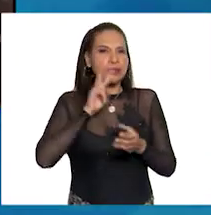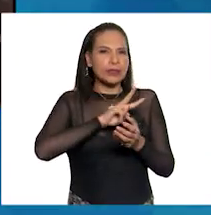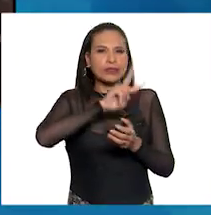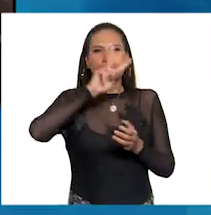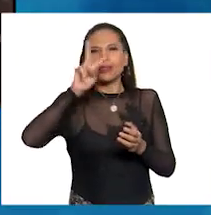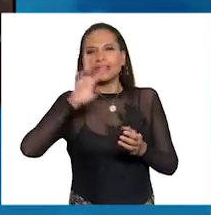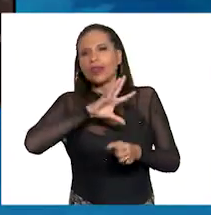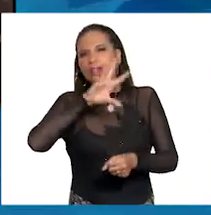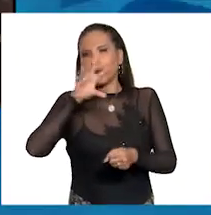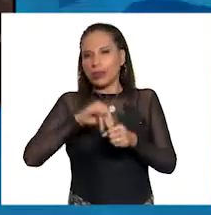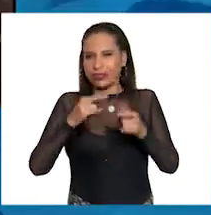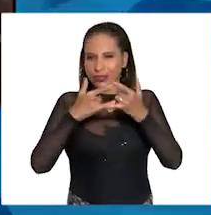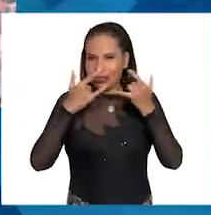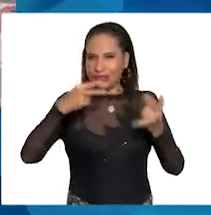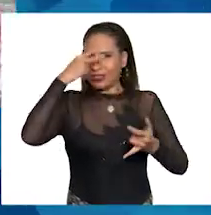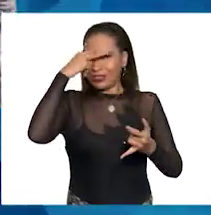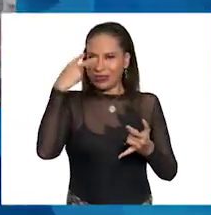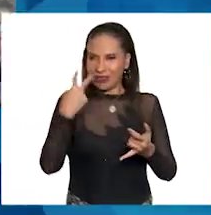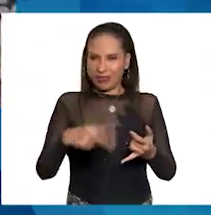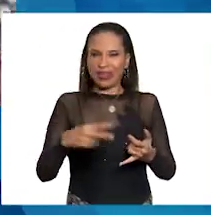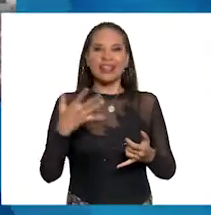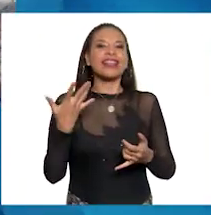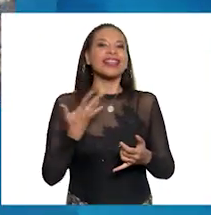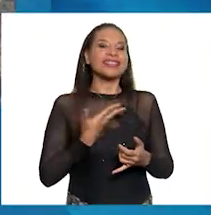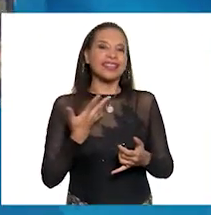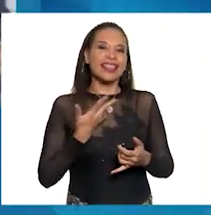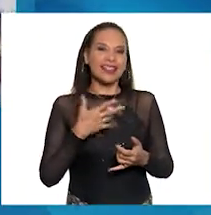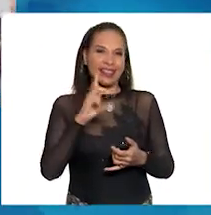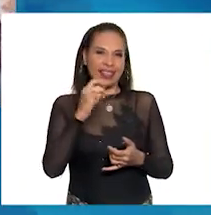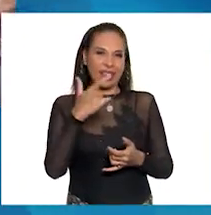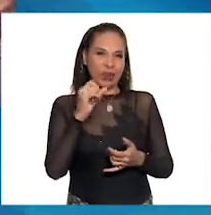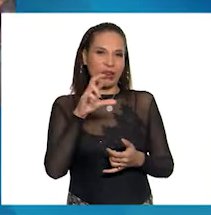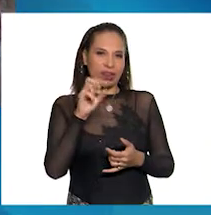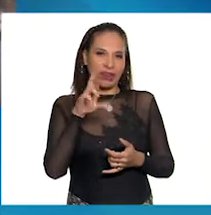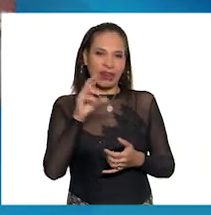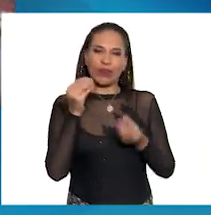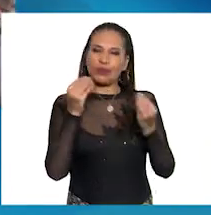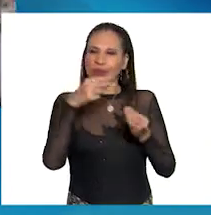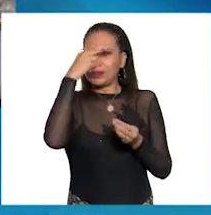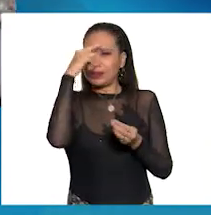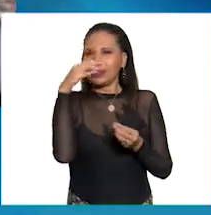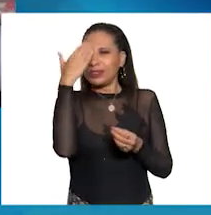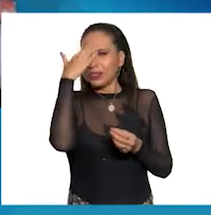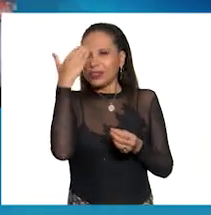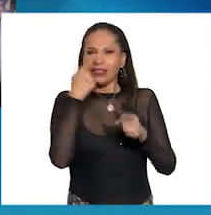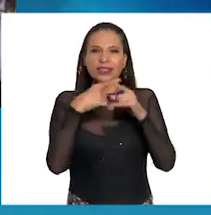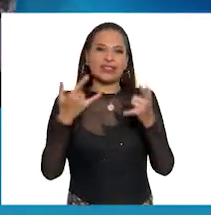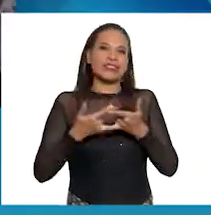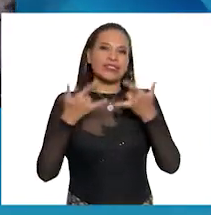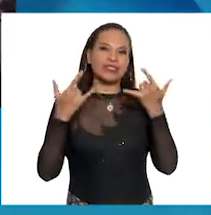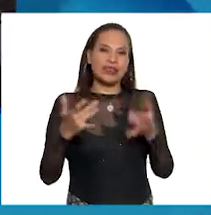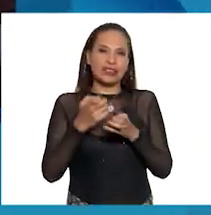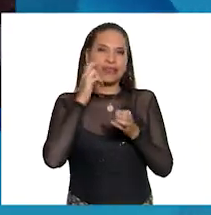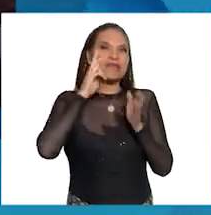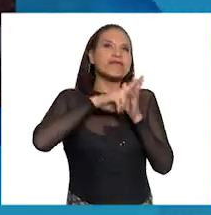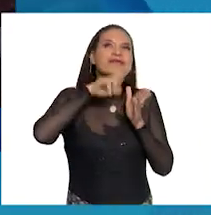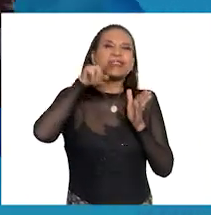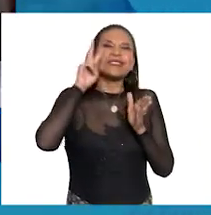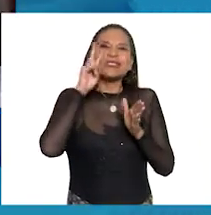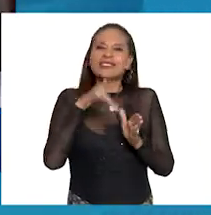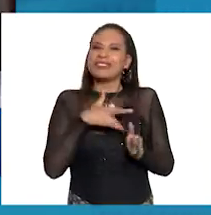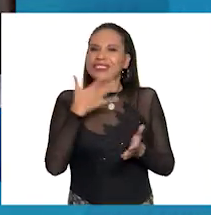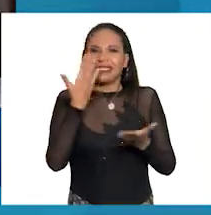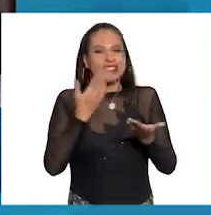completa de la historia de México que tiene Diego Rivera. Muchos mexicanos conocen eventos de la historia por este mural. Nos da